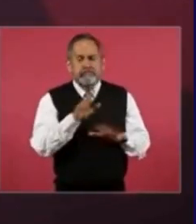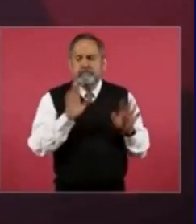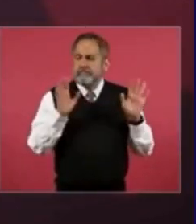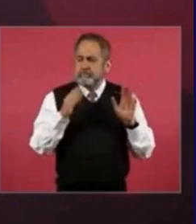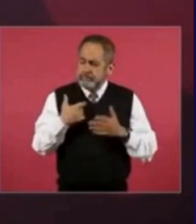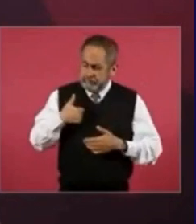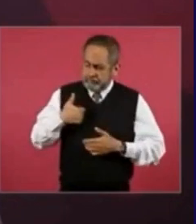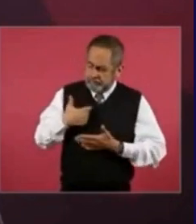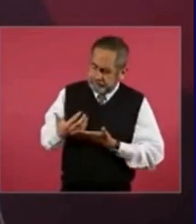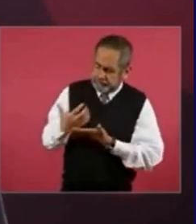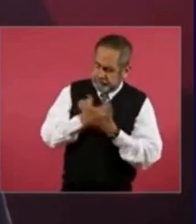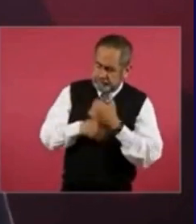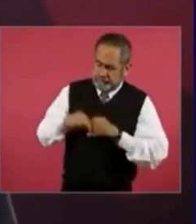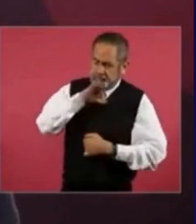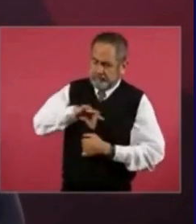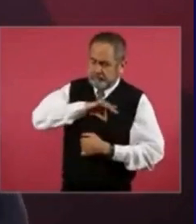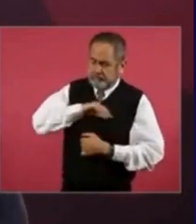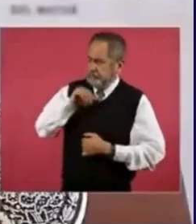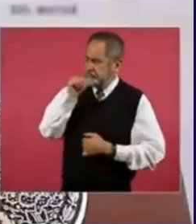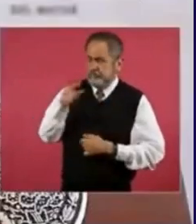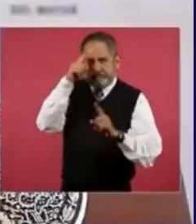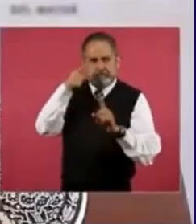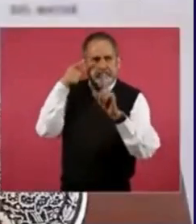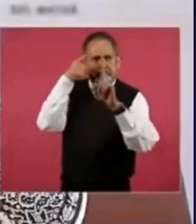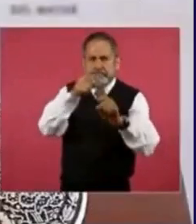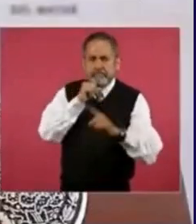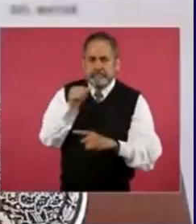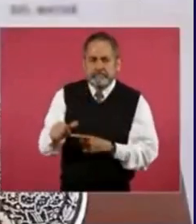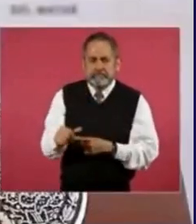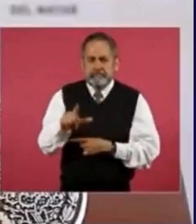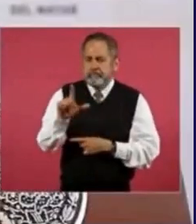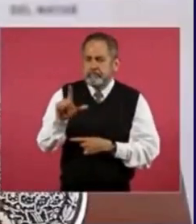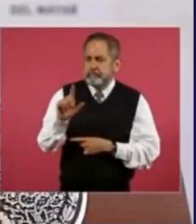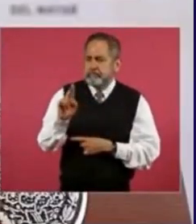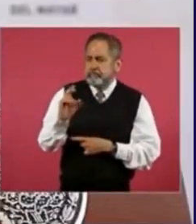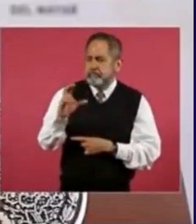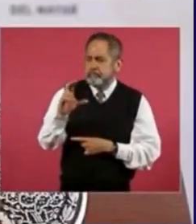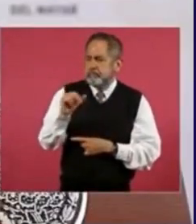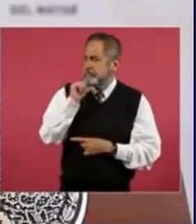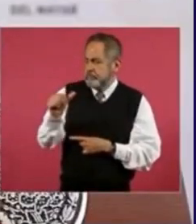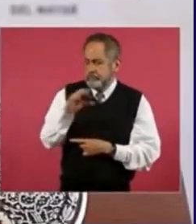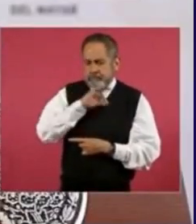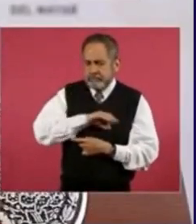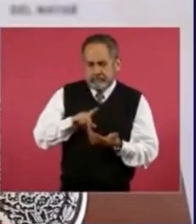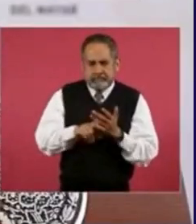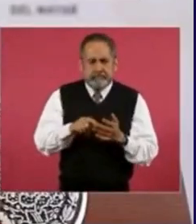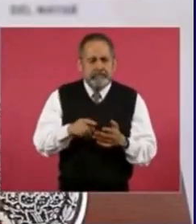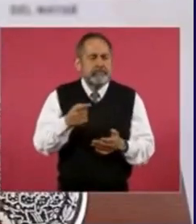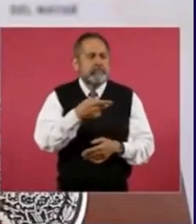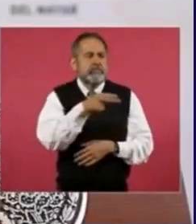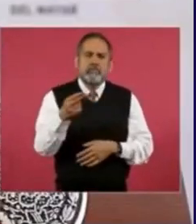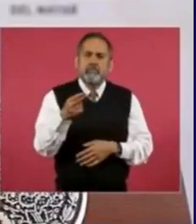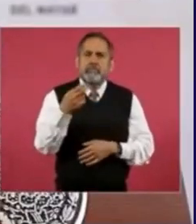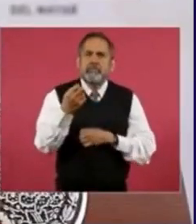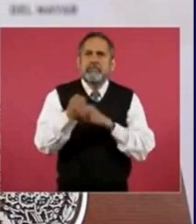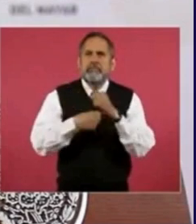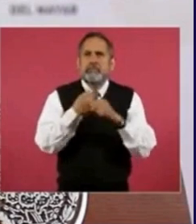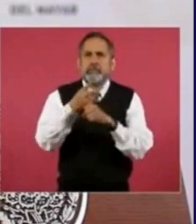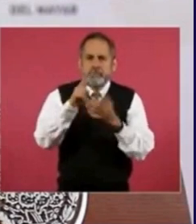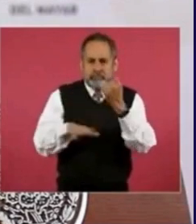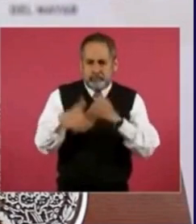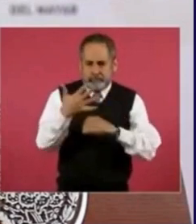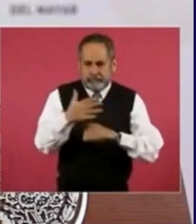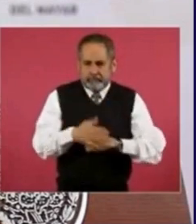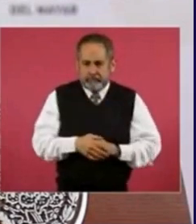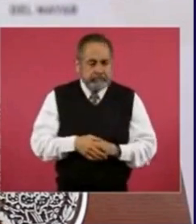escenario de creciente tensión política la unidad de inteligencia financiera liderada por Pablo Gómez ha revelado datos